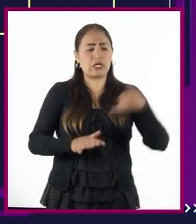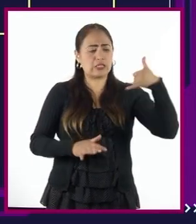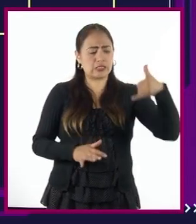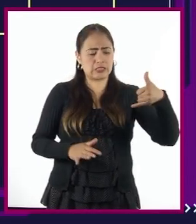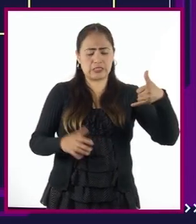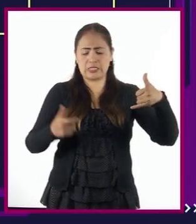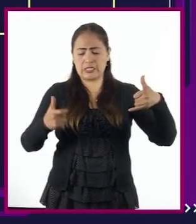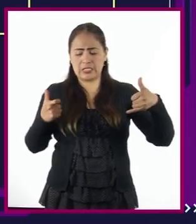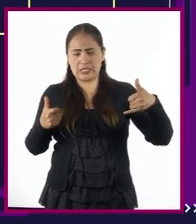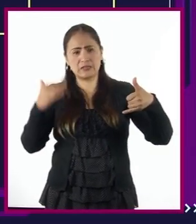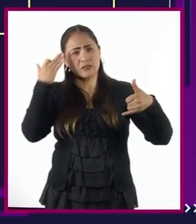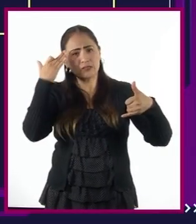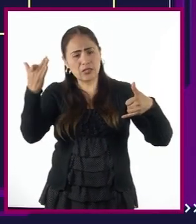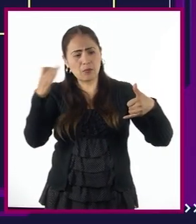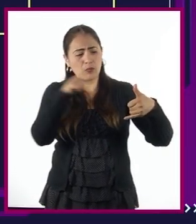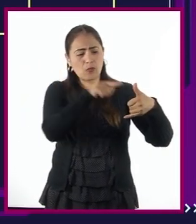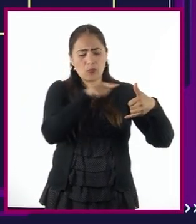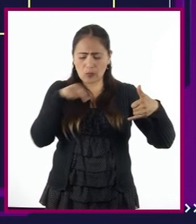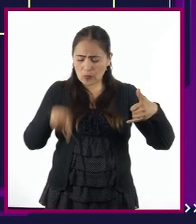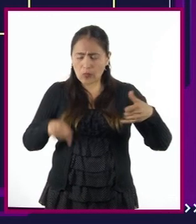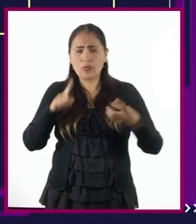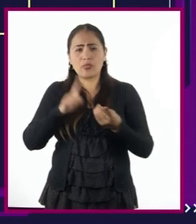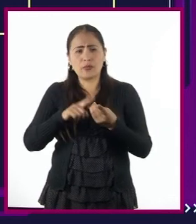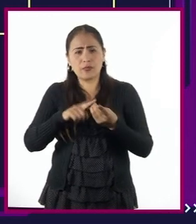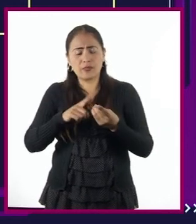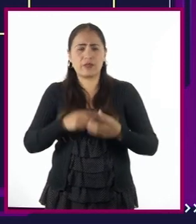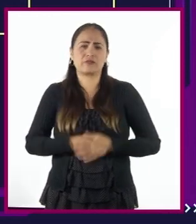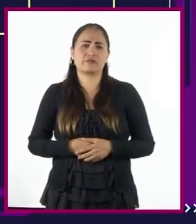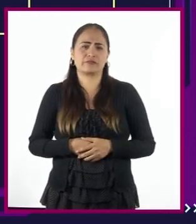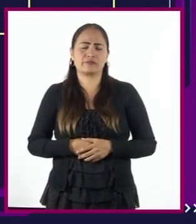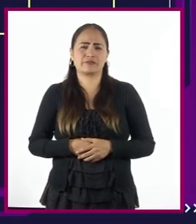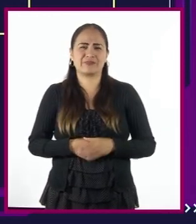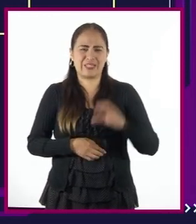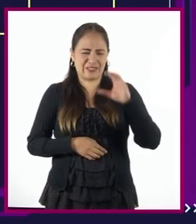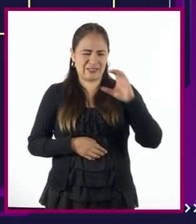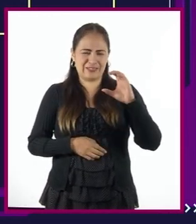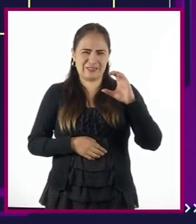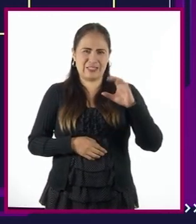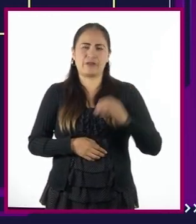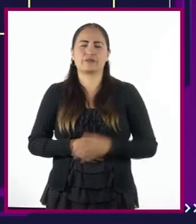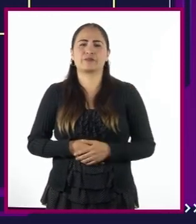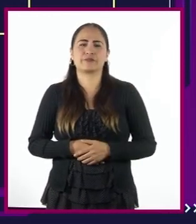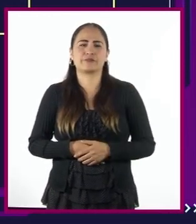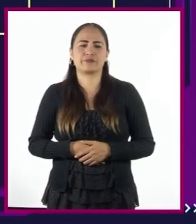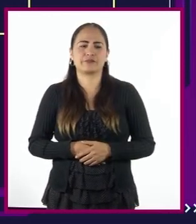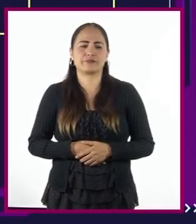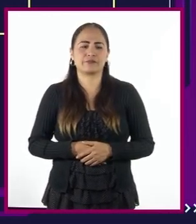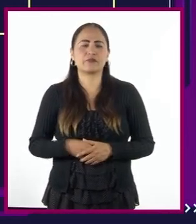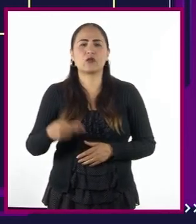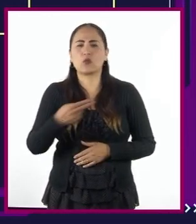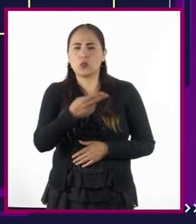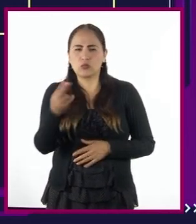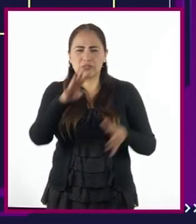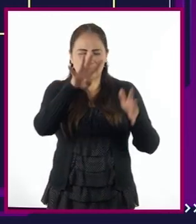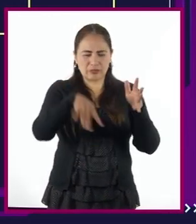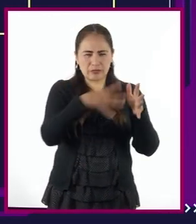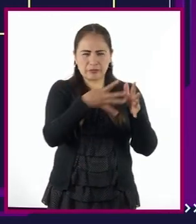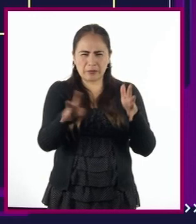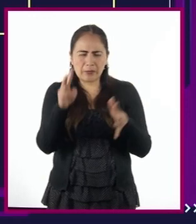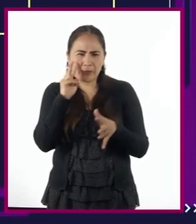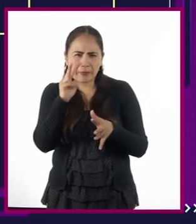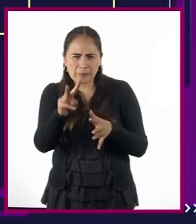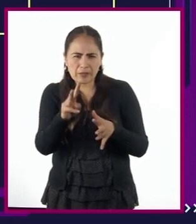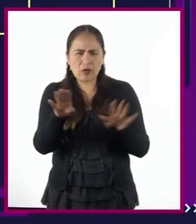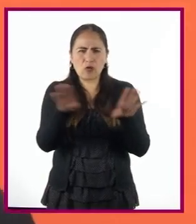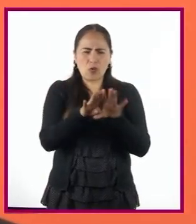tiempo transcurrido? Inciso C. Observando los datos de la tabla, ¿cómo piensan que será la forma de